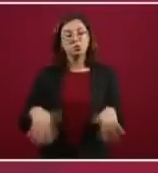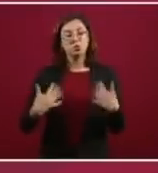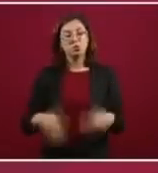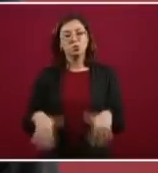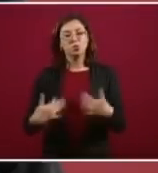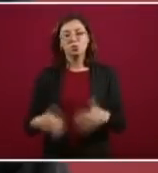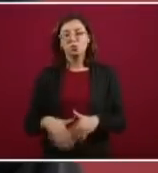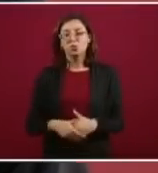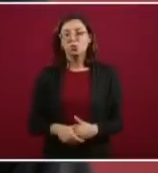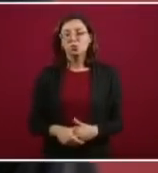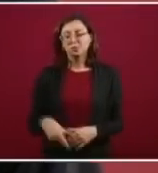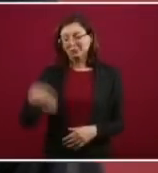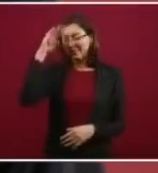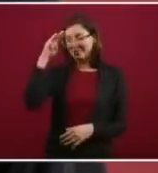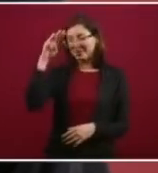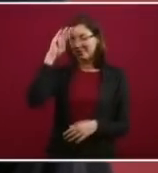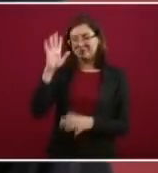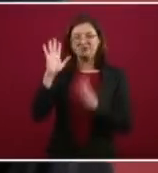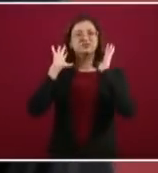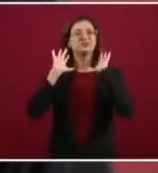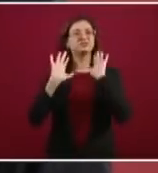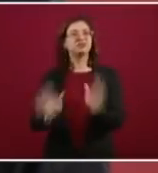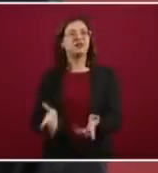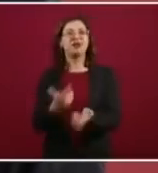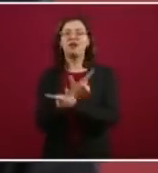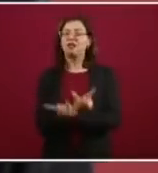Y se pensó, ya no hay